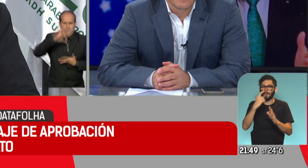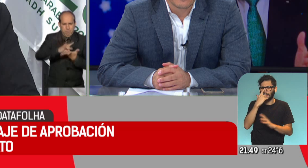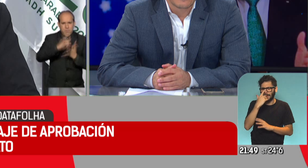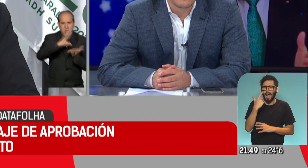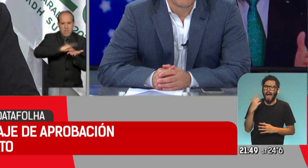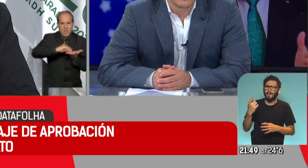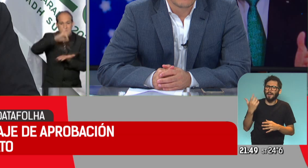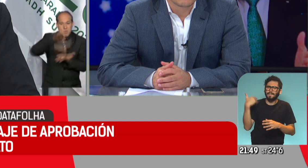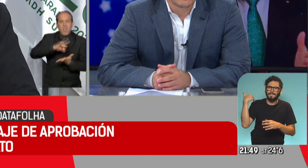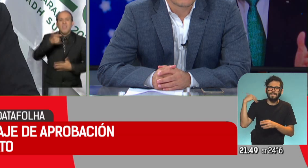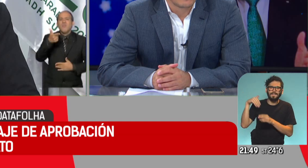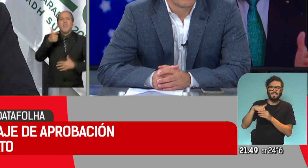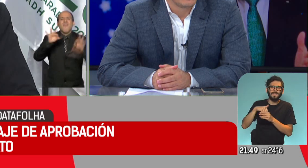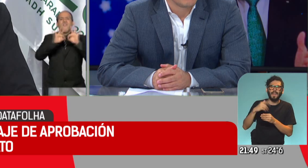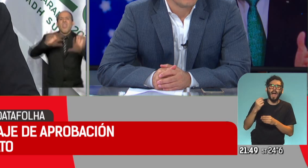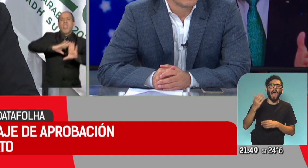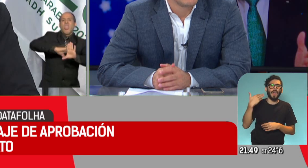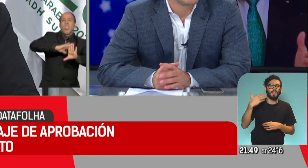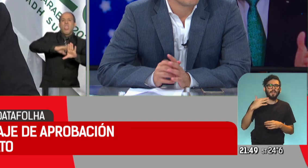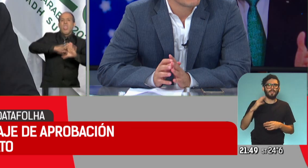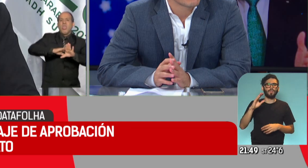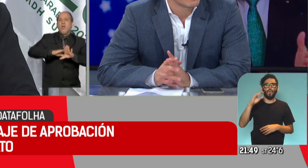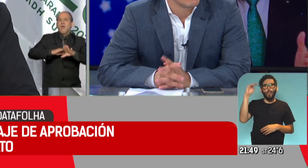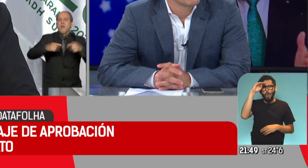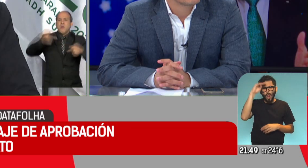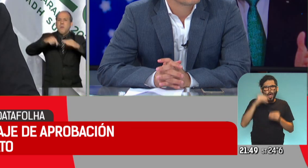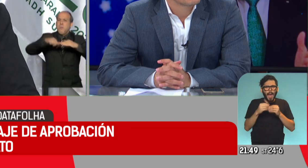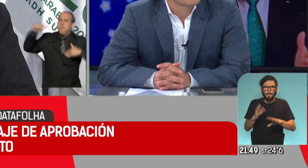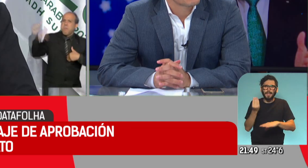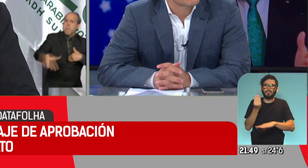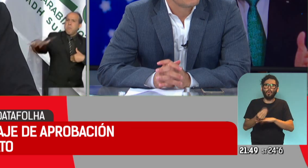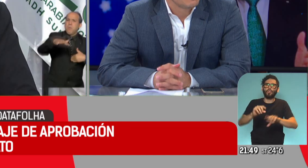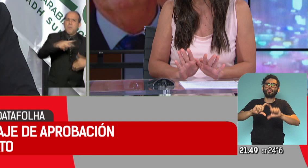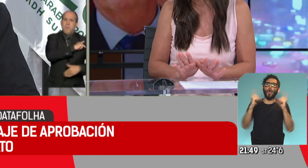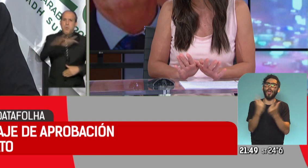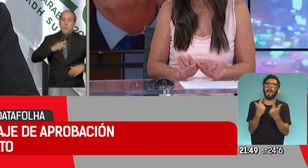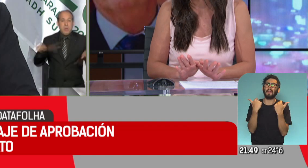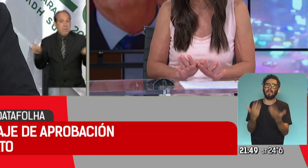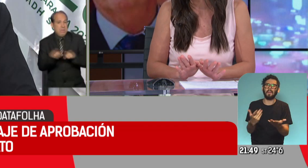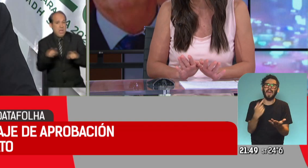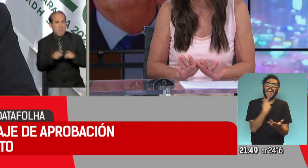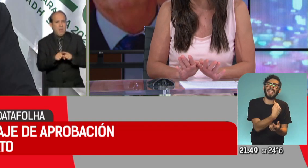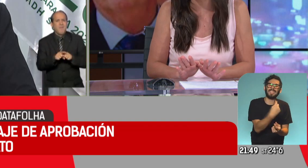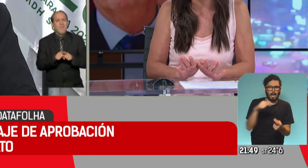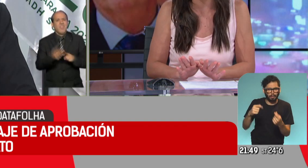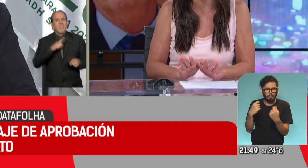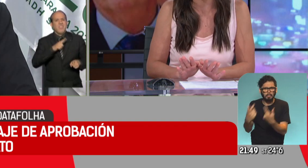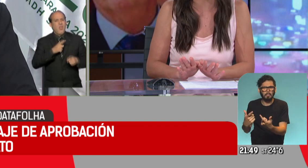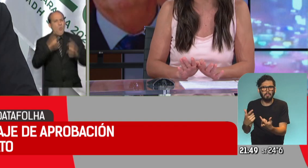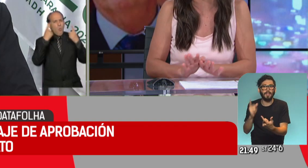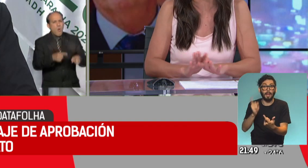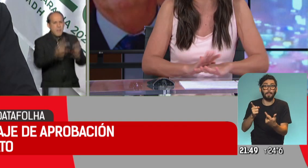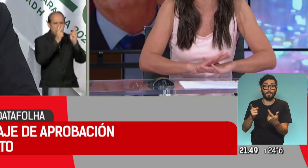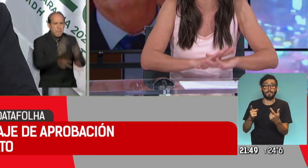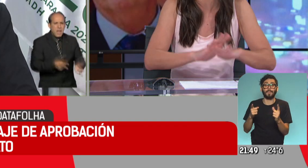archivo para saber qué opinaba Bolsonaro sobre las políticas públicas en el comienzo de su gestión. No, y le está trayendo una tensión enorme con su ministro de Economía, Paulo Guedes,